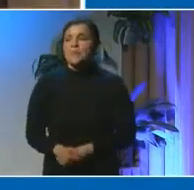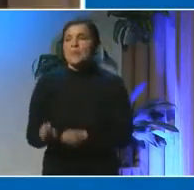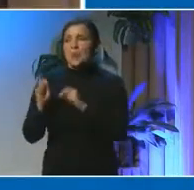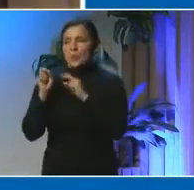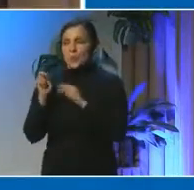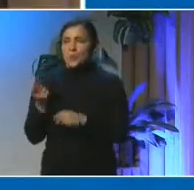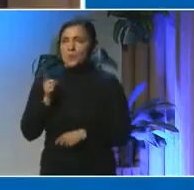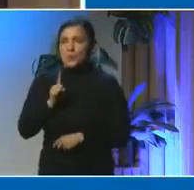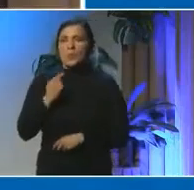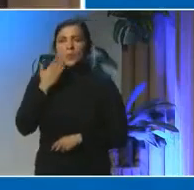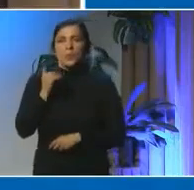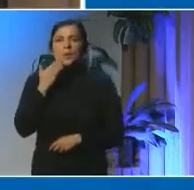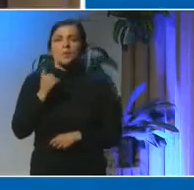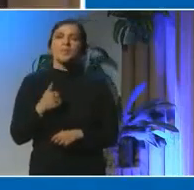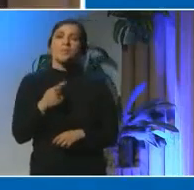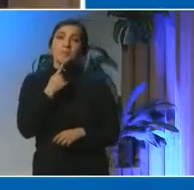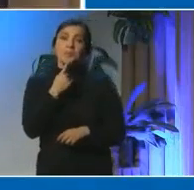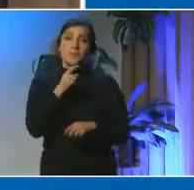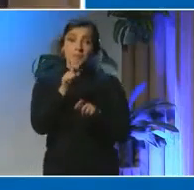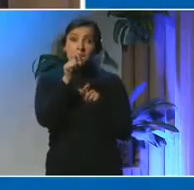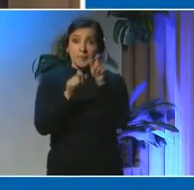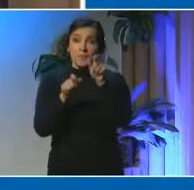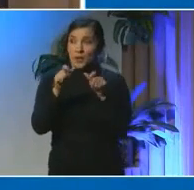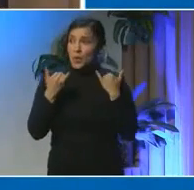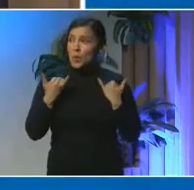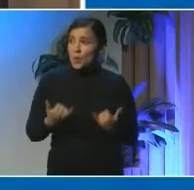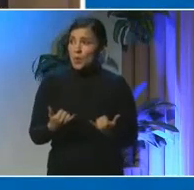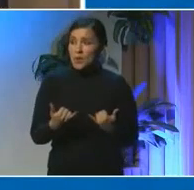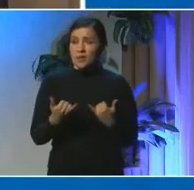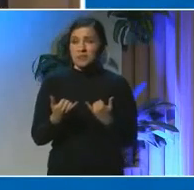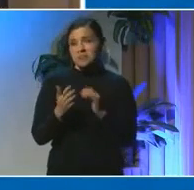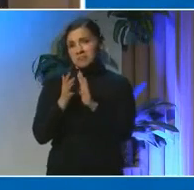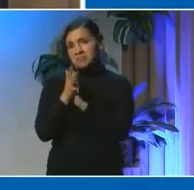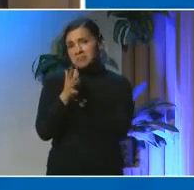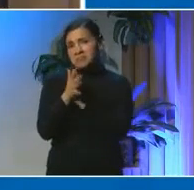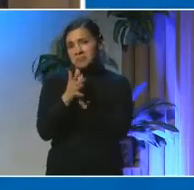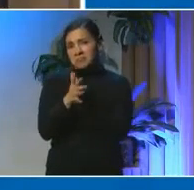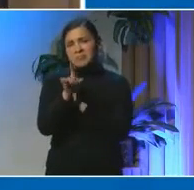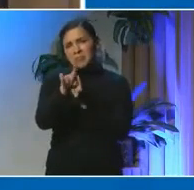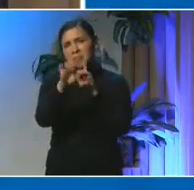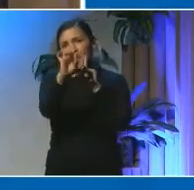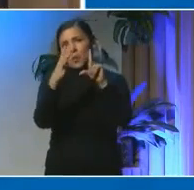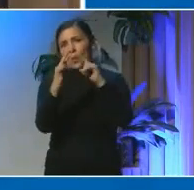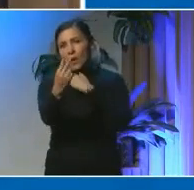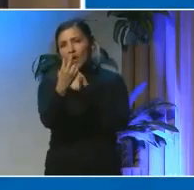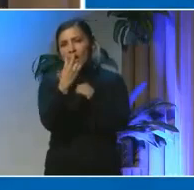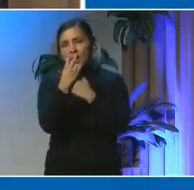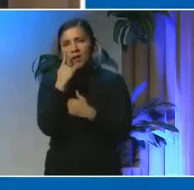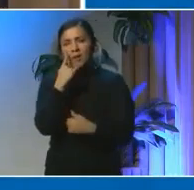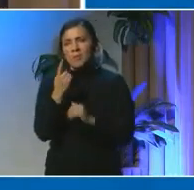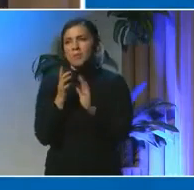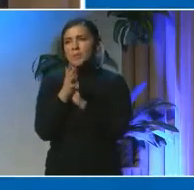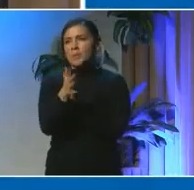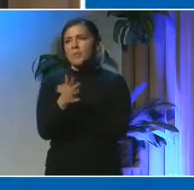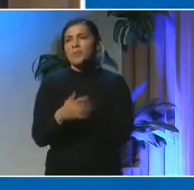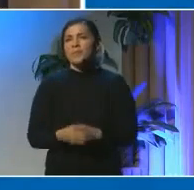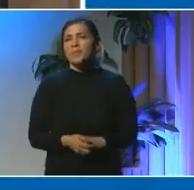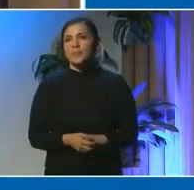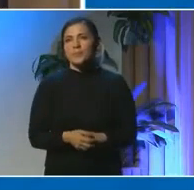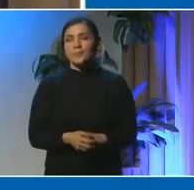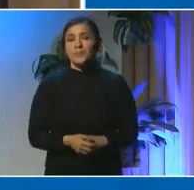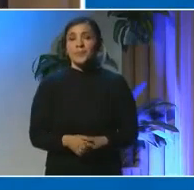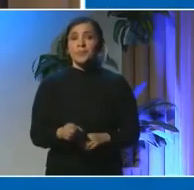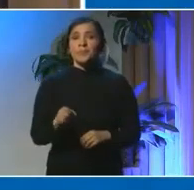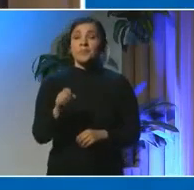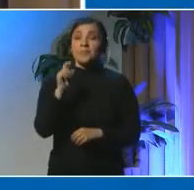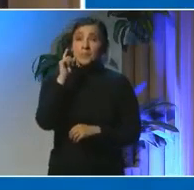contándoles a las personas que nos están acompañando hoy que y que nos ven también de manera virtual y es creo que lo primero